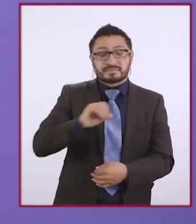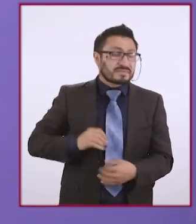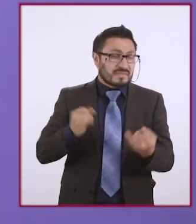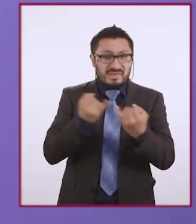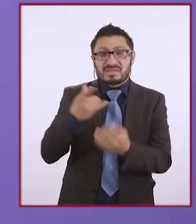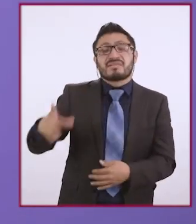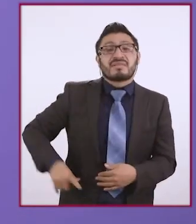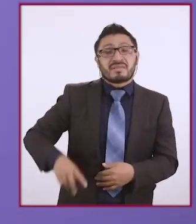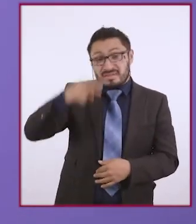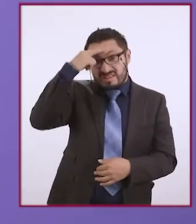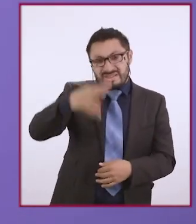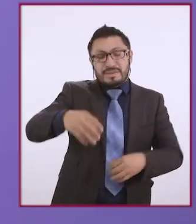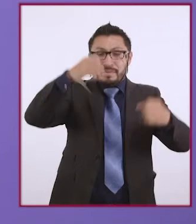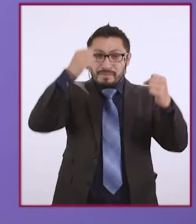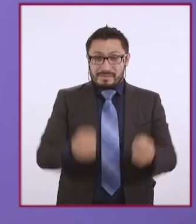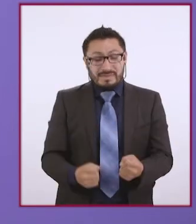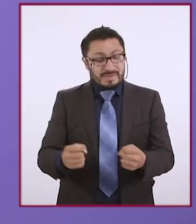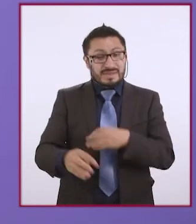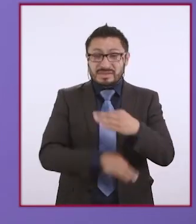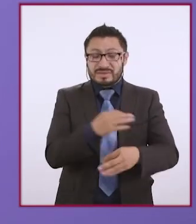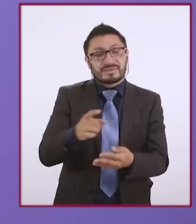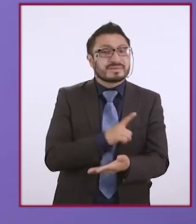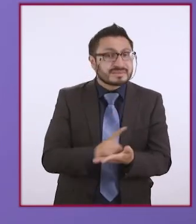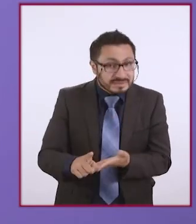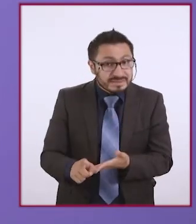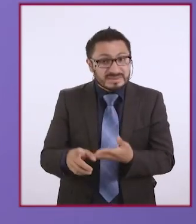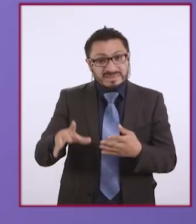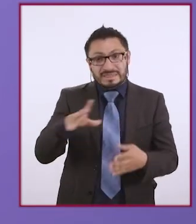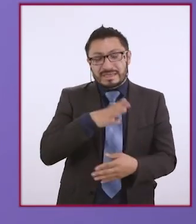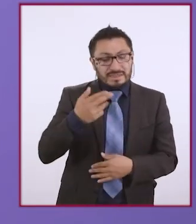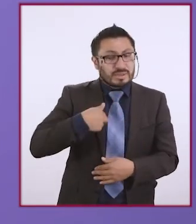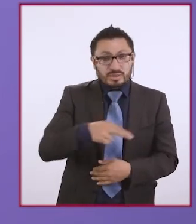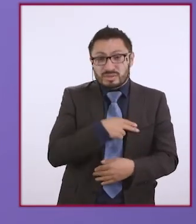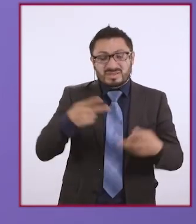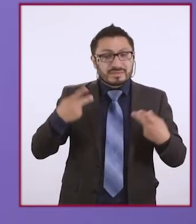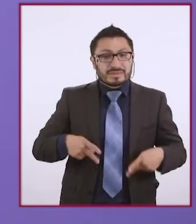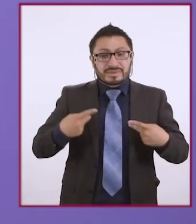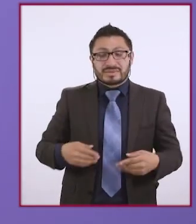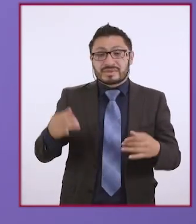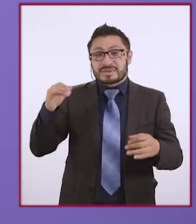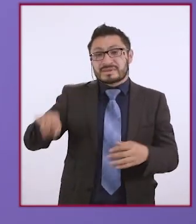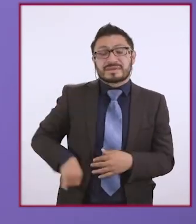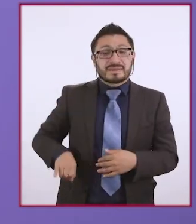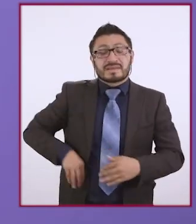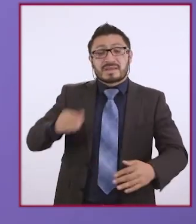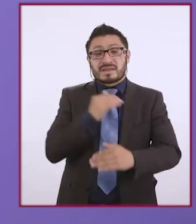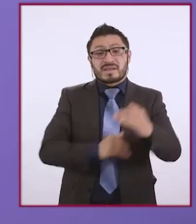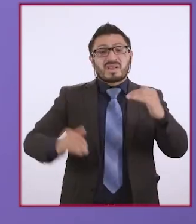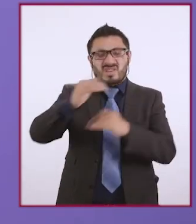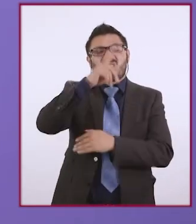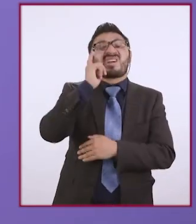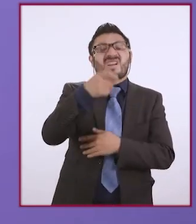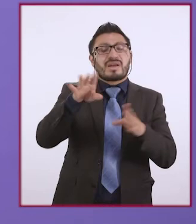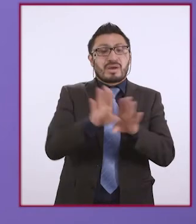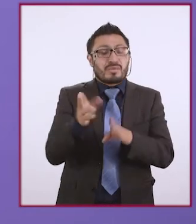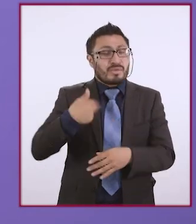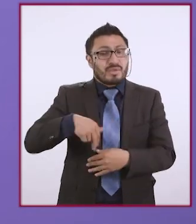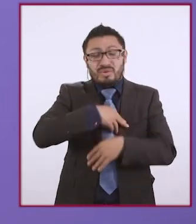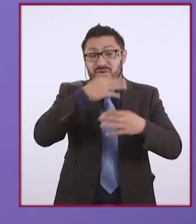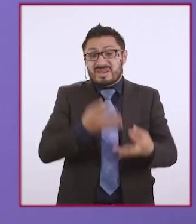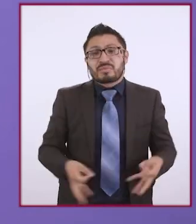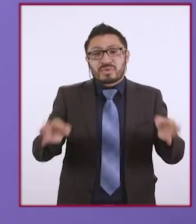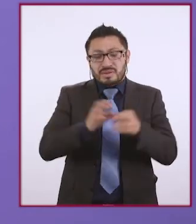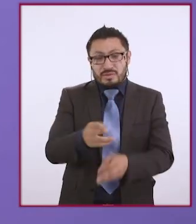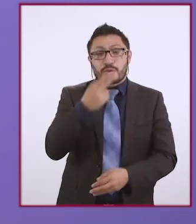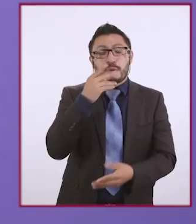al Estado mexicano a garantizar todos nuestros derechos y nos considera sujetos de interés superior. Esto es, nos da prioridad al momento